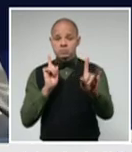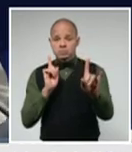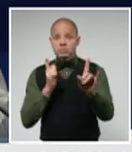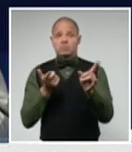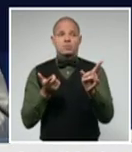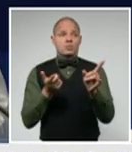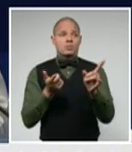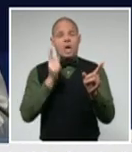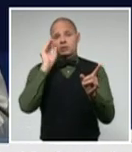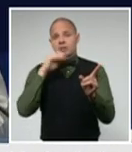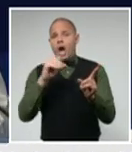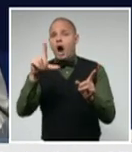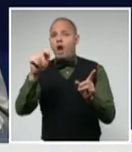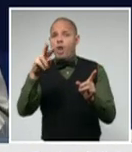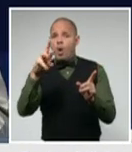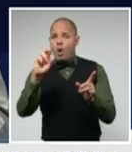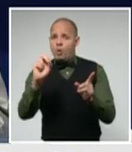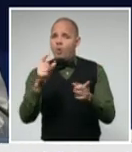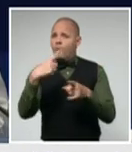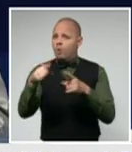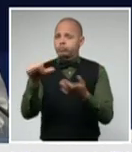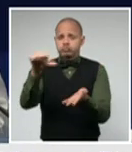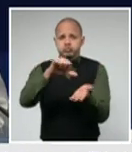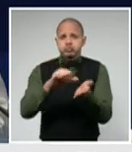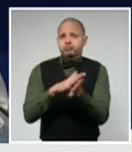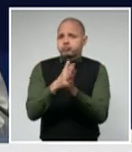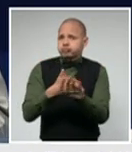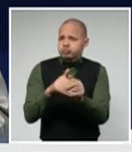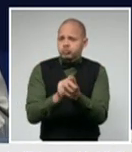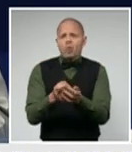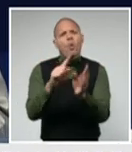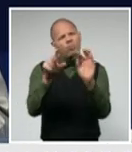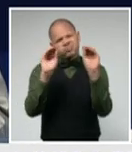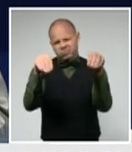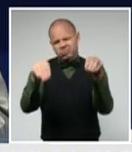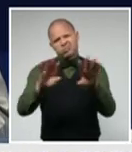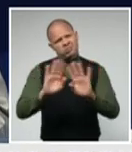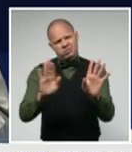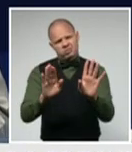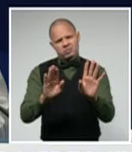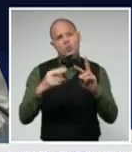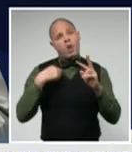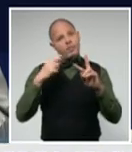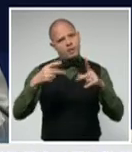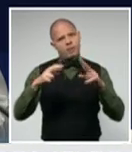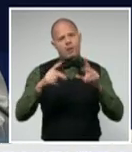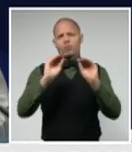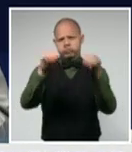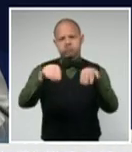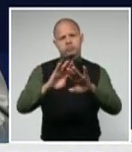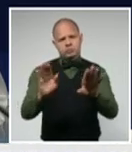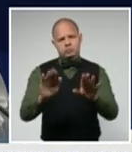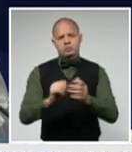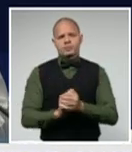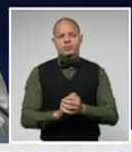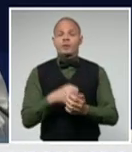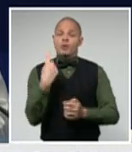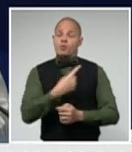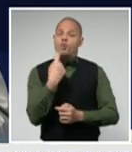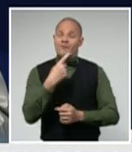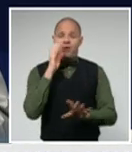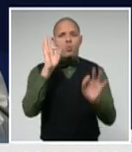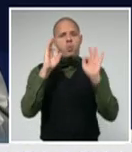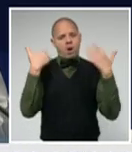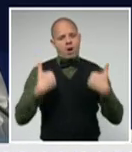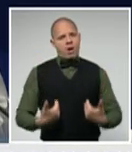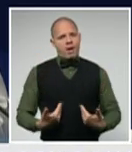soluciones hidroalcohólicas, con todo lo que nuestra población conoce, que debemos de cumplir para protegernos,